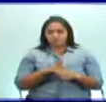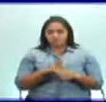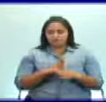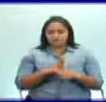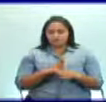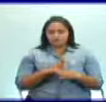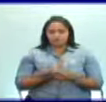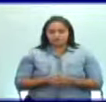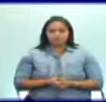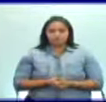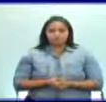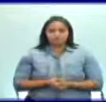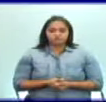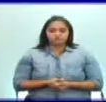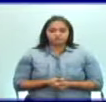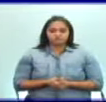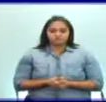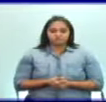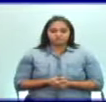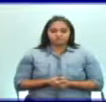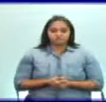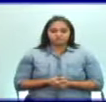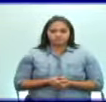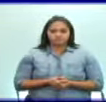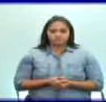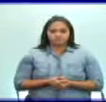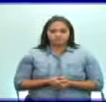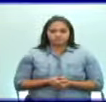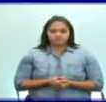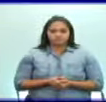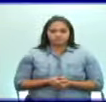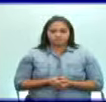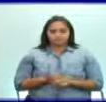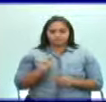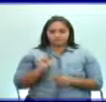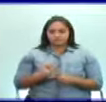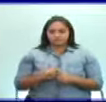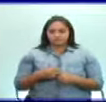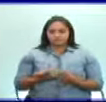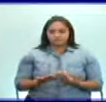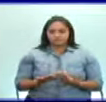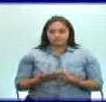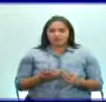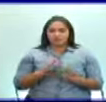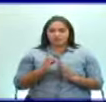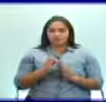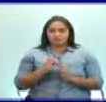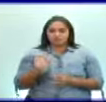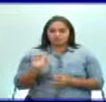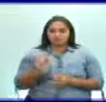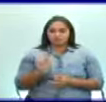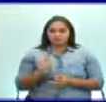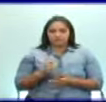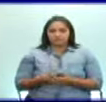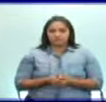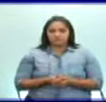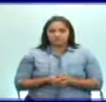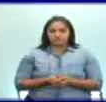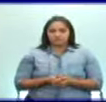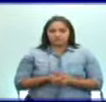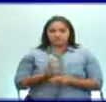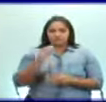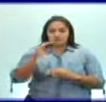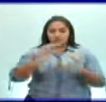ecuación que va a tener esta modelación. Ahora, la función exponencial cuando la base está entre 0 y 1, ¿ya?